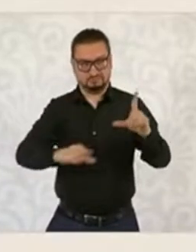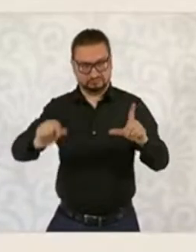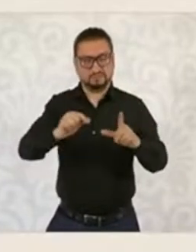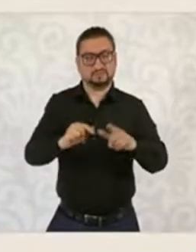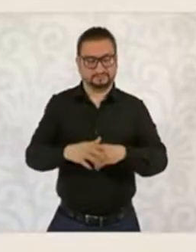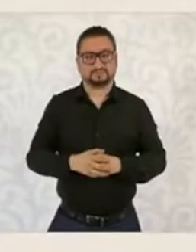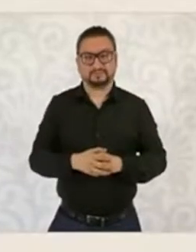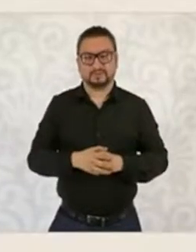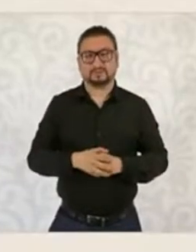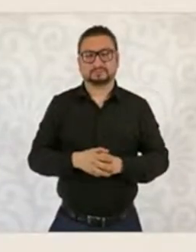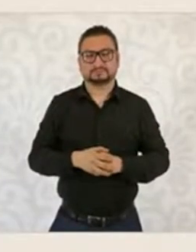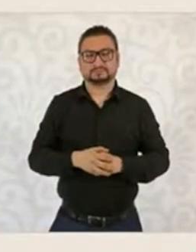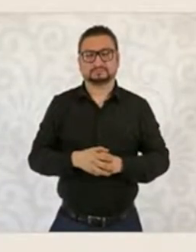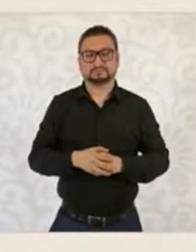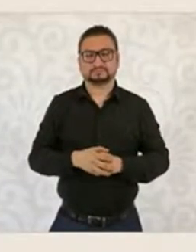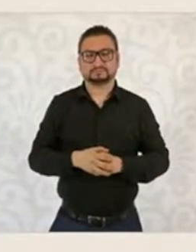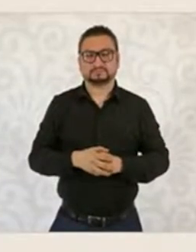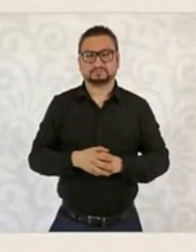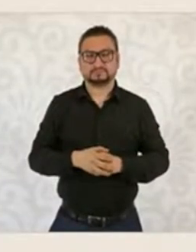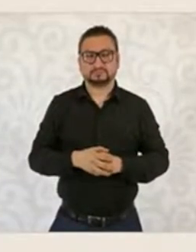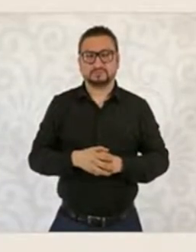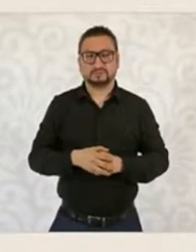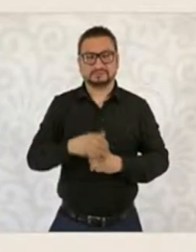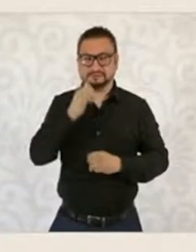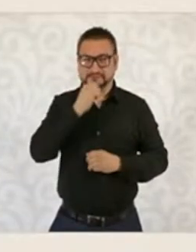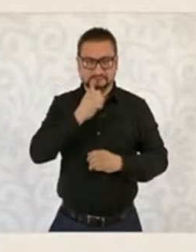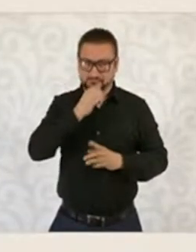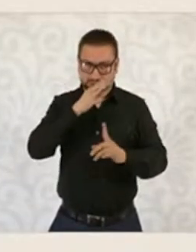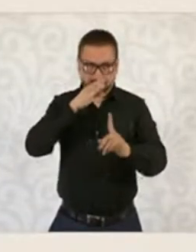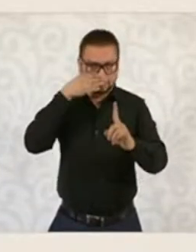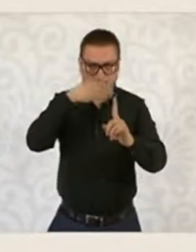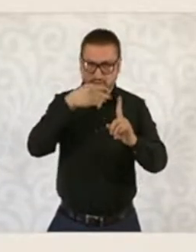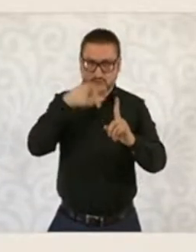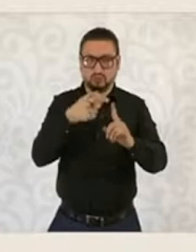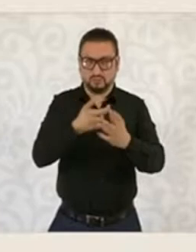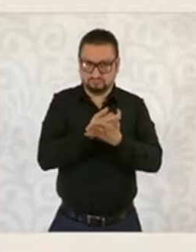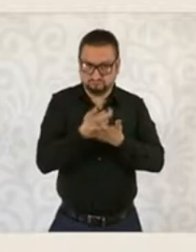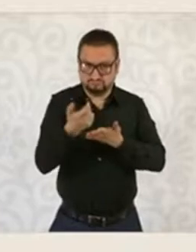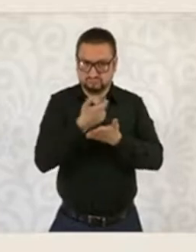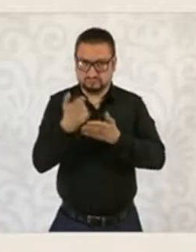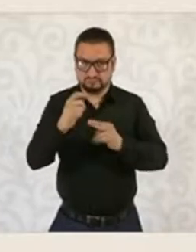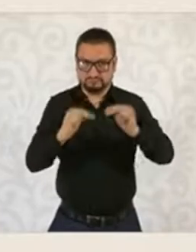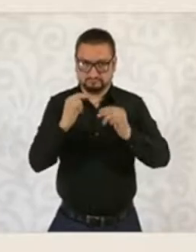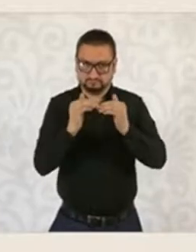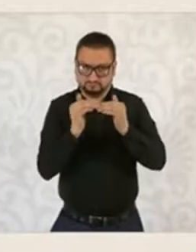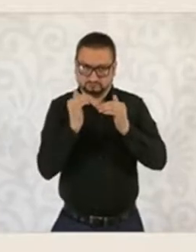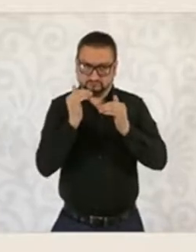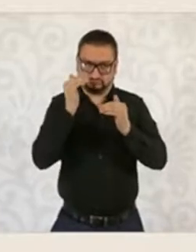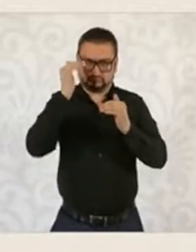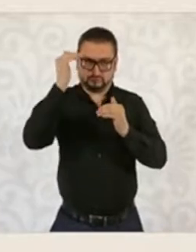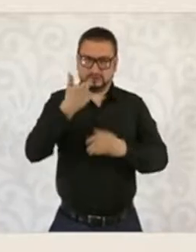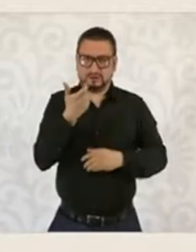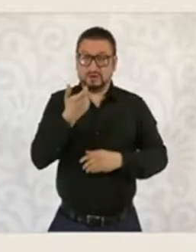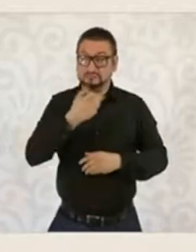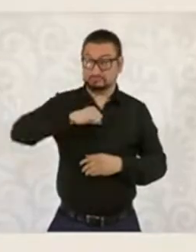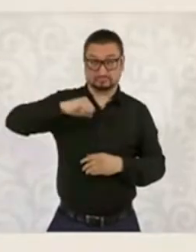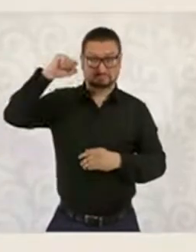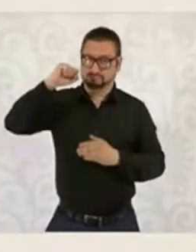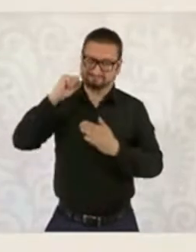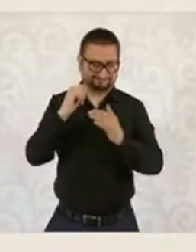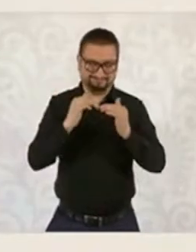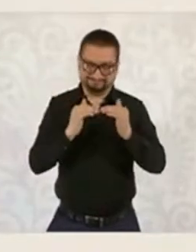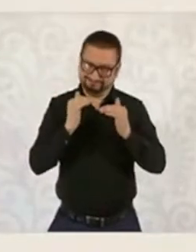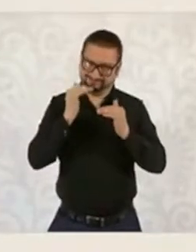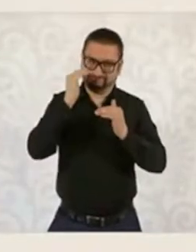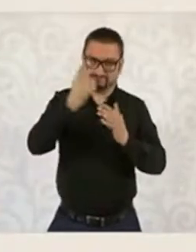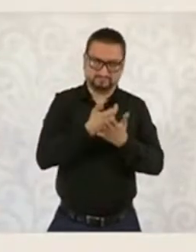cual además no solamente se procuró que estuvieran los aumentos salariales por encima de la inflación, sino además se hicieron con